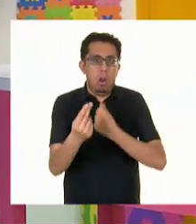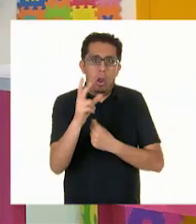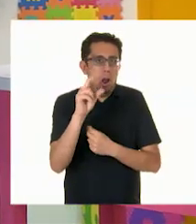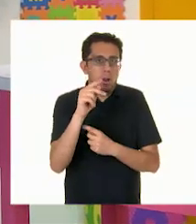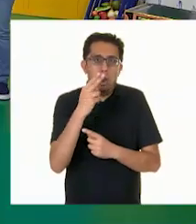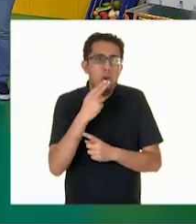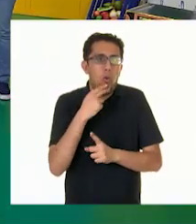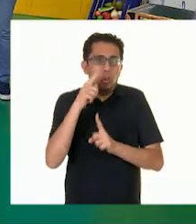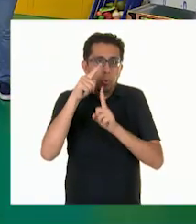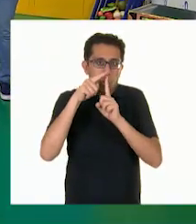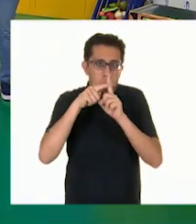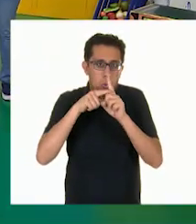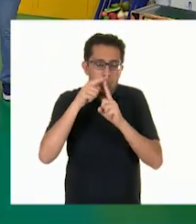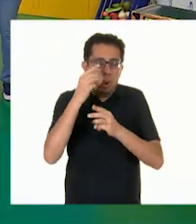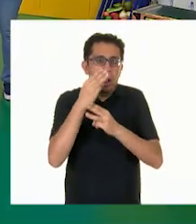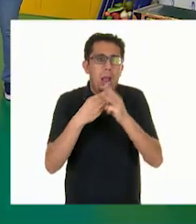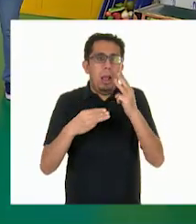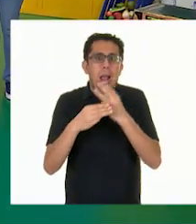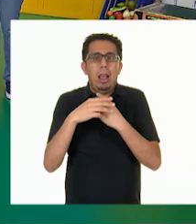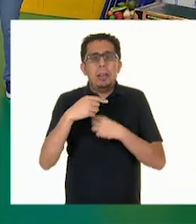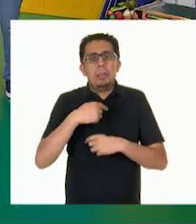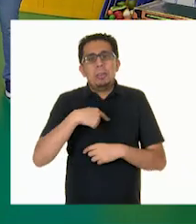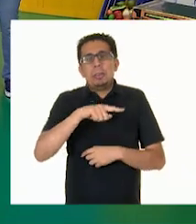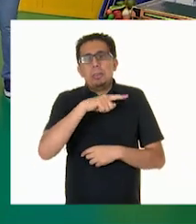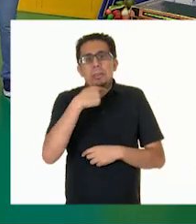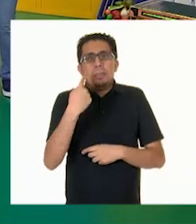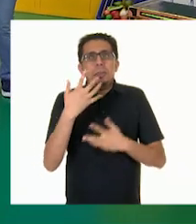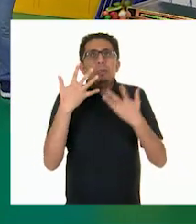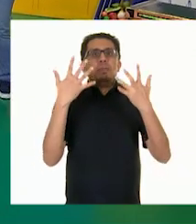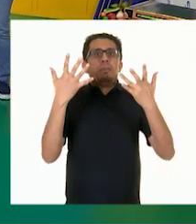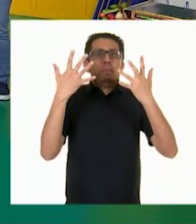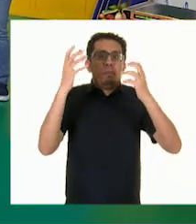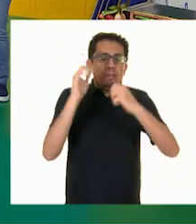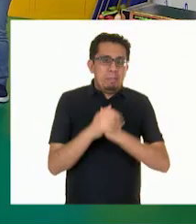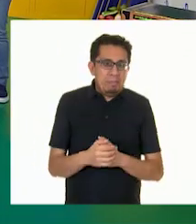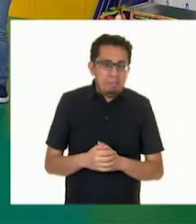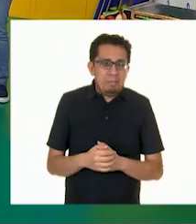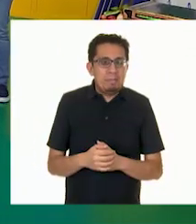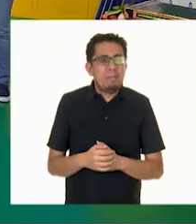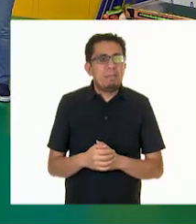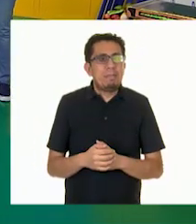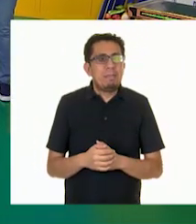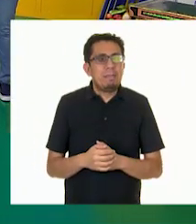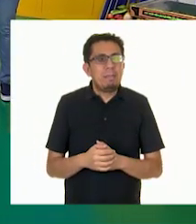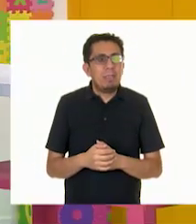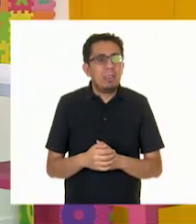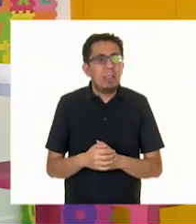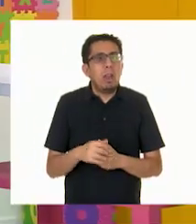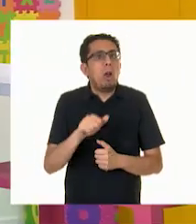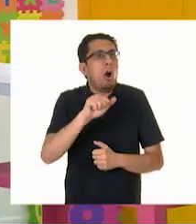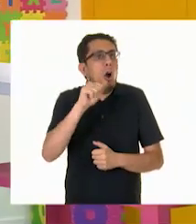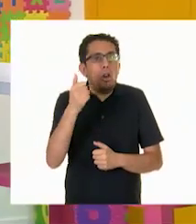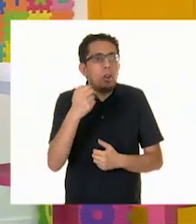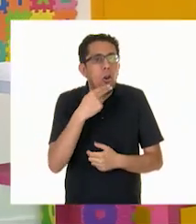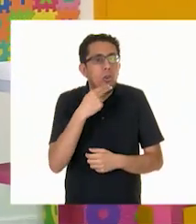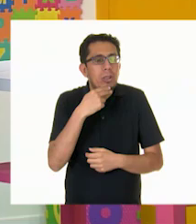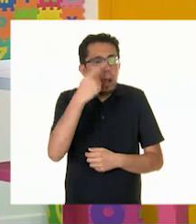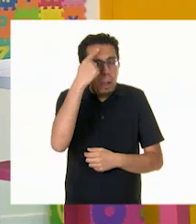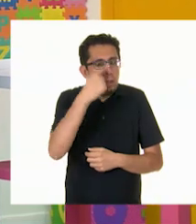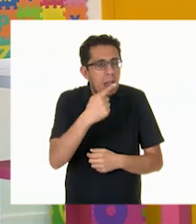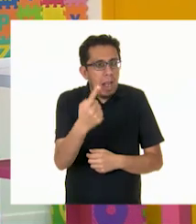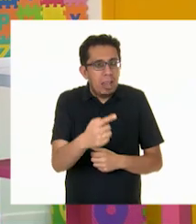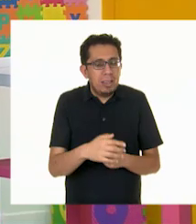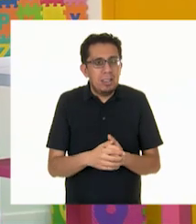termómetros. ¡Ay, entonces perdí! ¡No! Ok, ayúdenle, niñas y niños. ¿Qué otro uso tiene un termómetro? ¿Otra